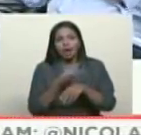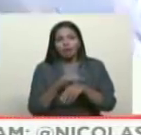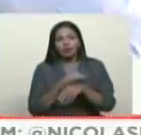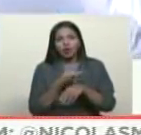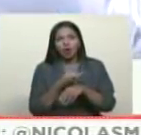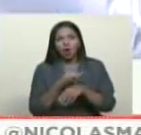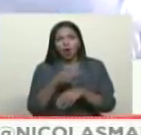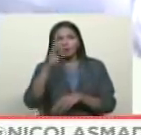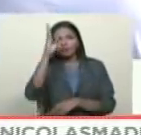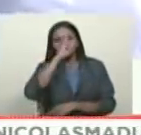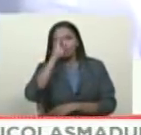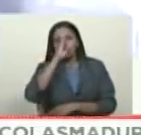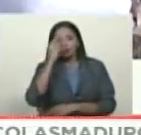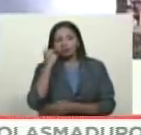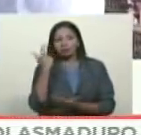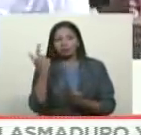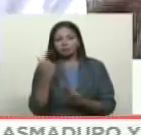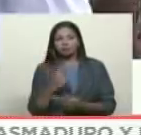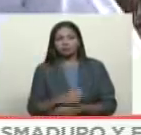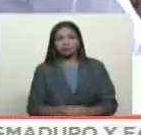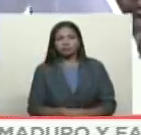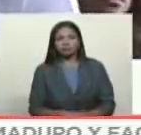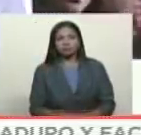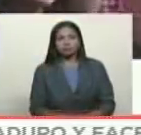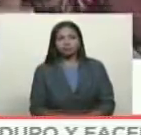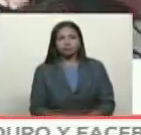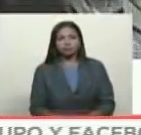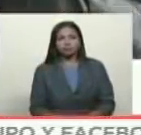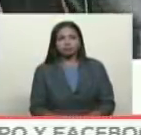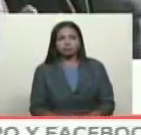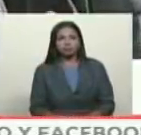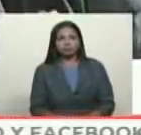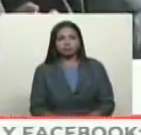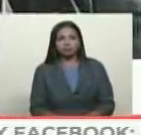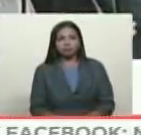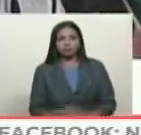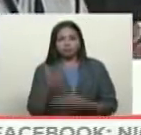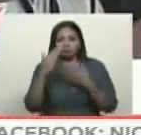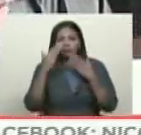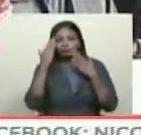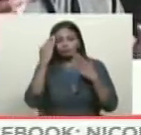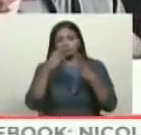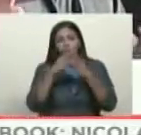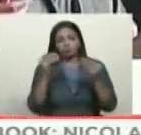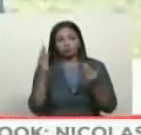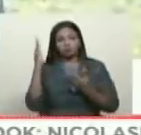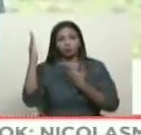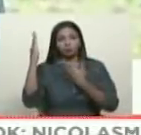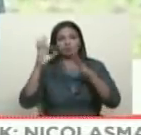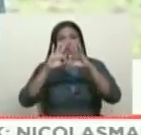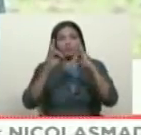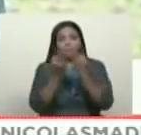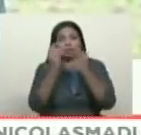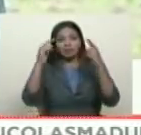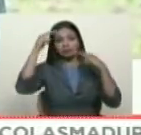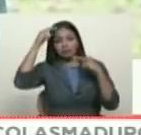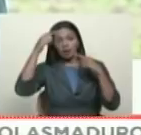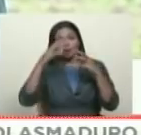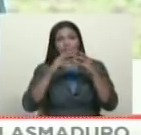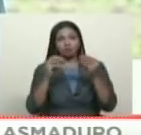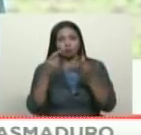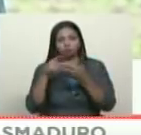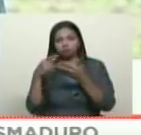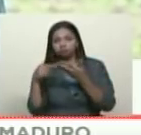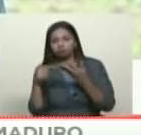de Barinas. Saludo con Argenis y a toda la familia, a nuestro comandante Hugo Chávez, a doña